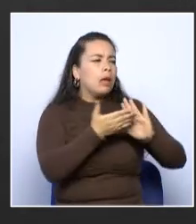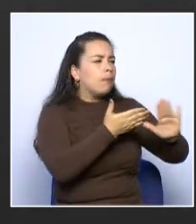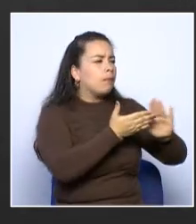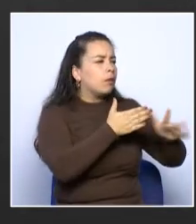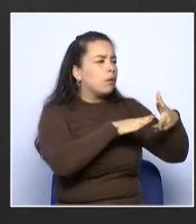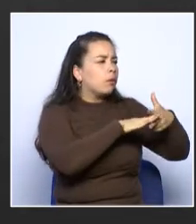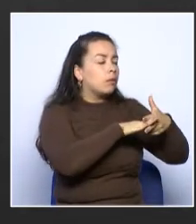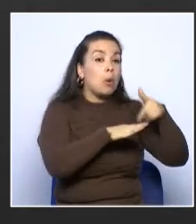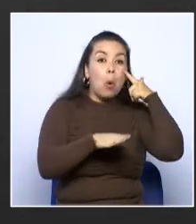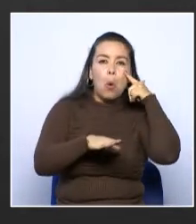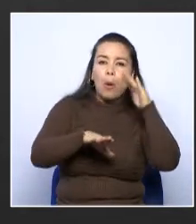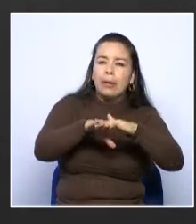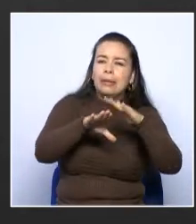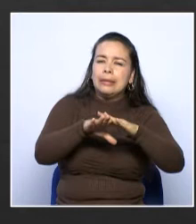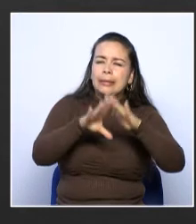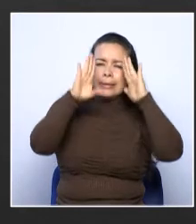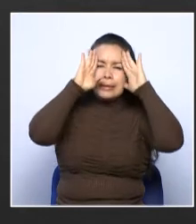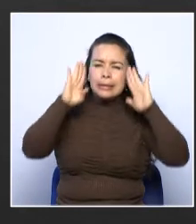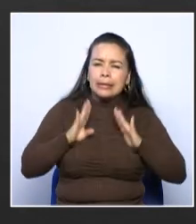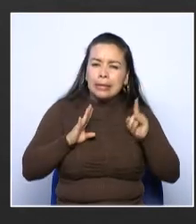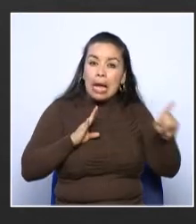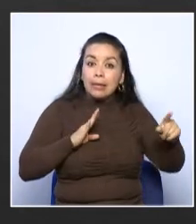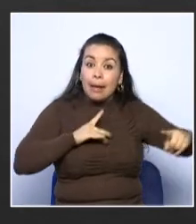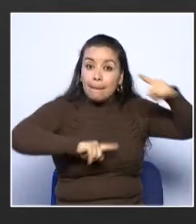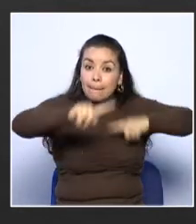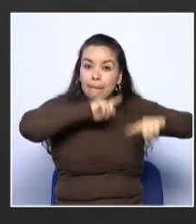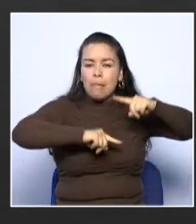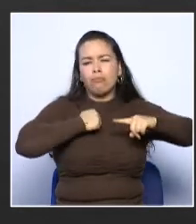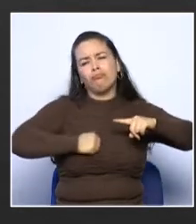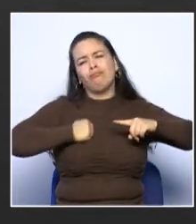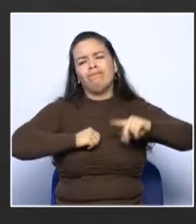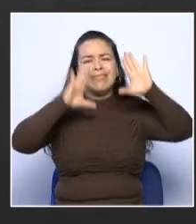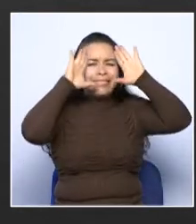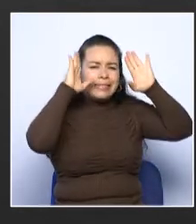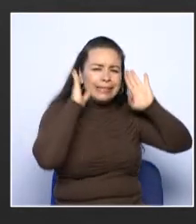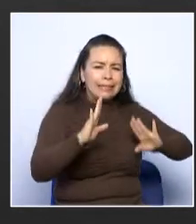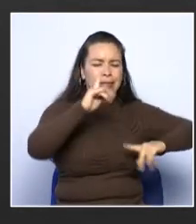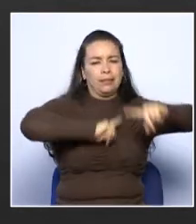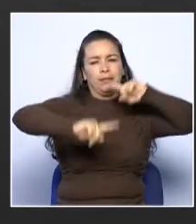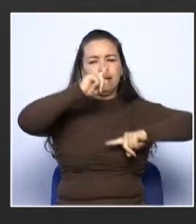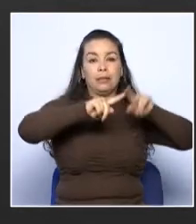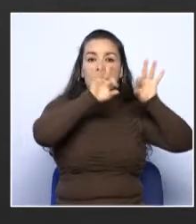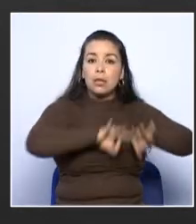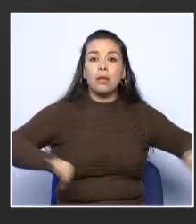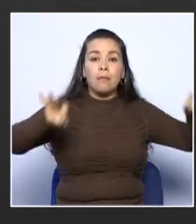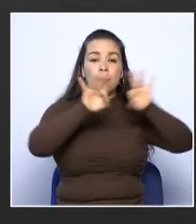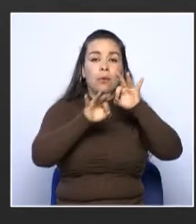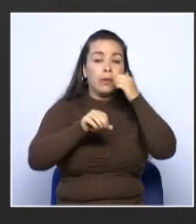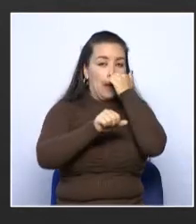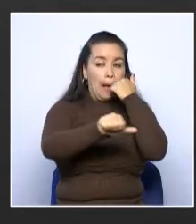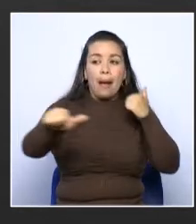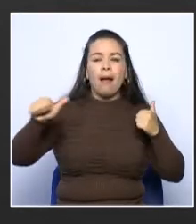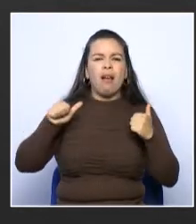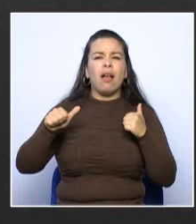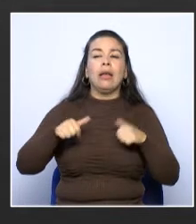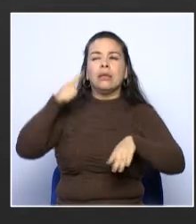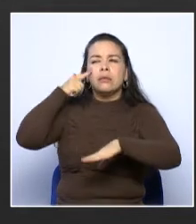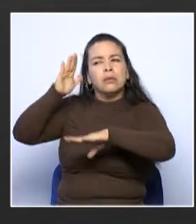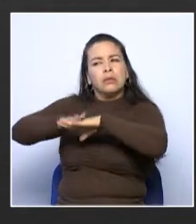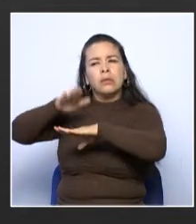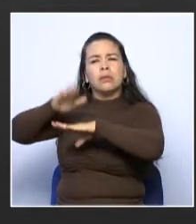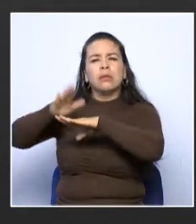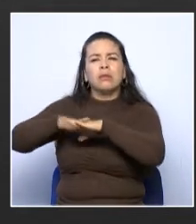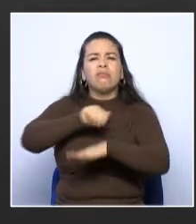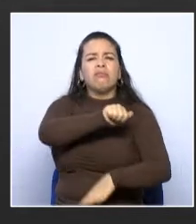Por favor, concéntrese en esto que va a explicar la doctora, porque esto es muy importante. A muchas personas se les da este tipo de reporte y